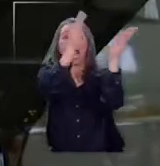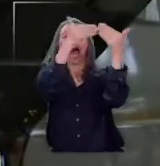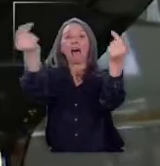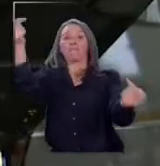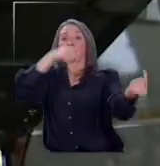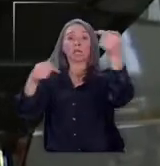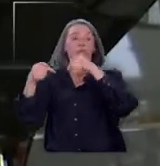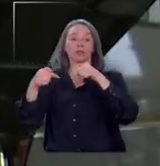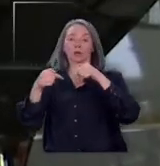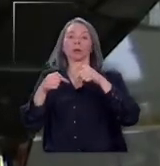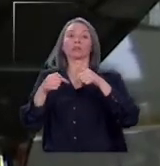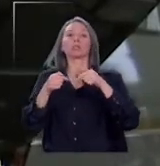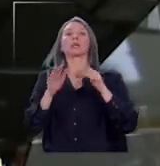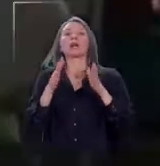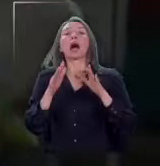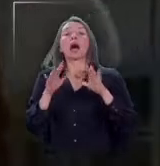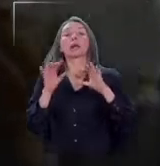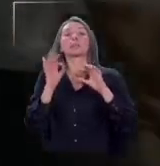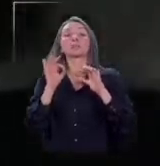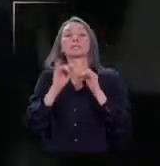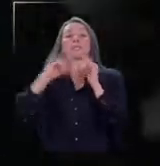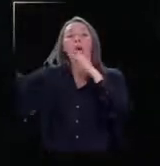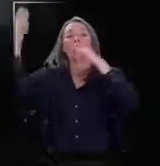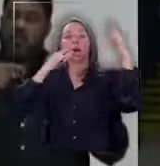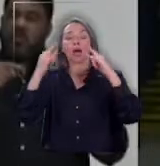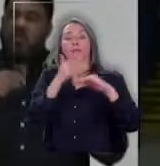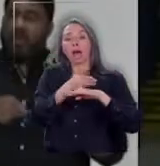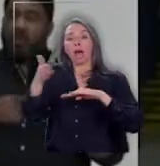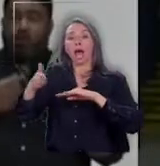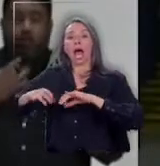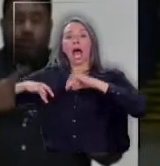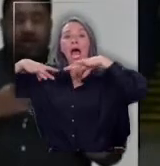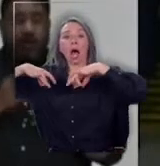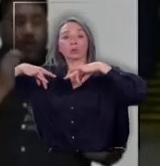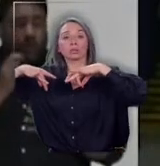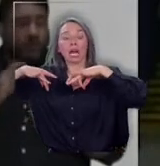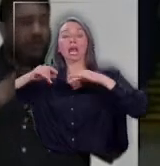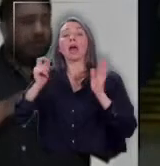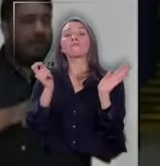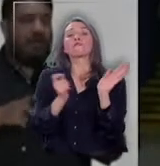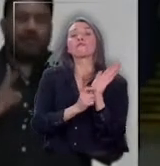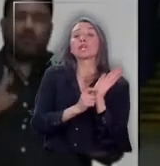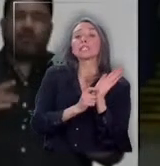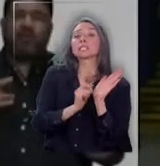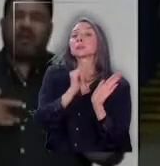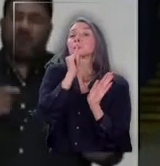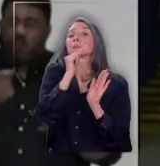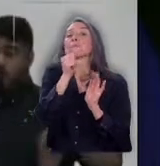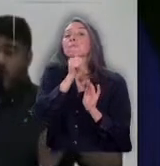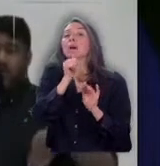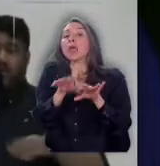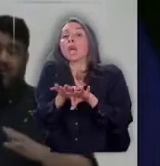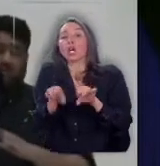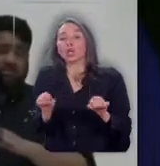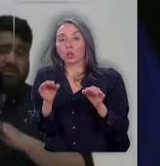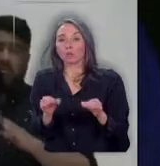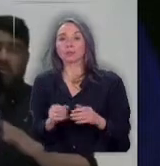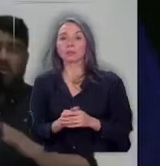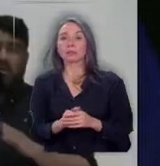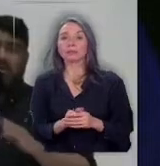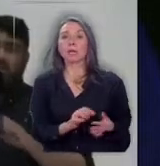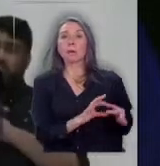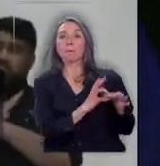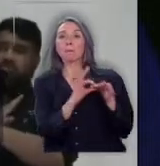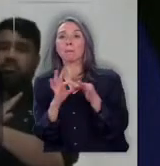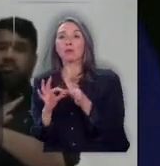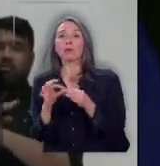estudia establecer una especie de burbuja aérea con su vecina Australia en una fecha todavía por confirmar that